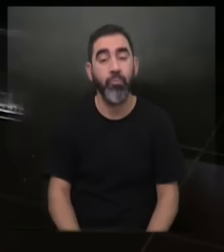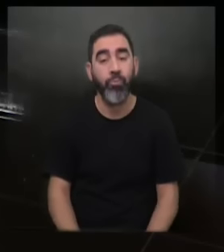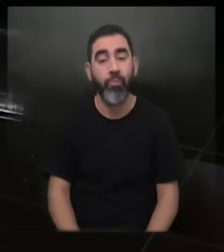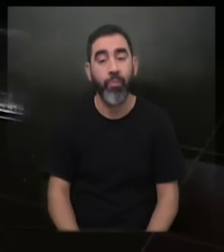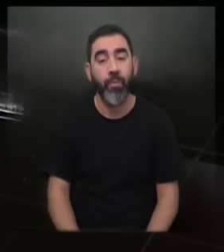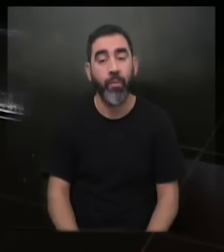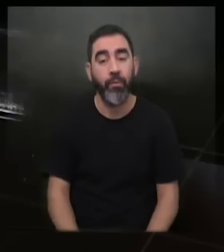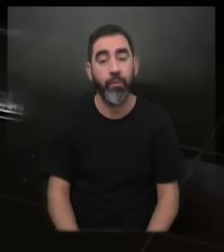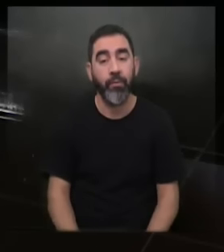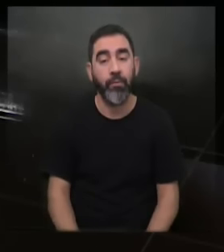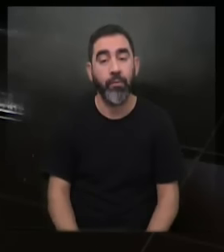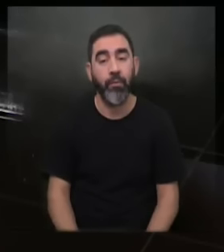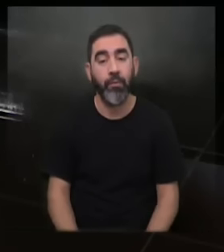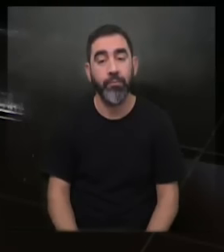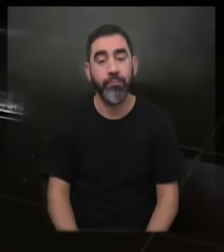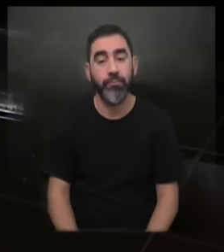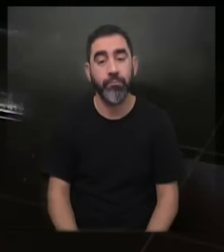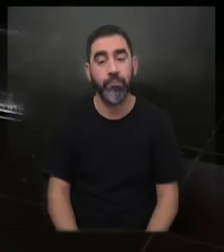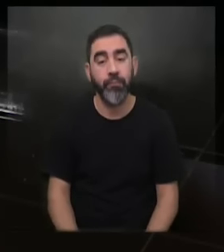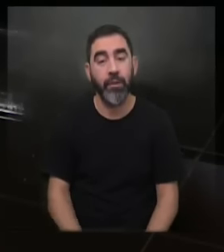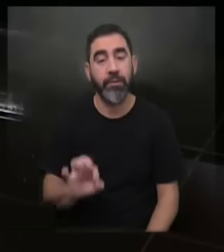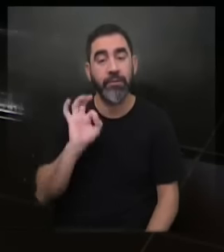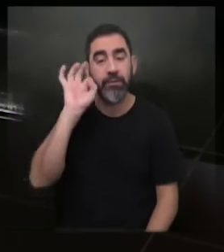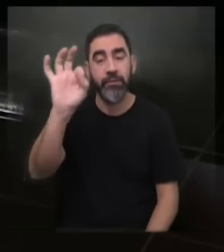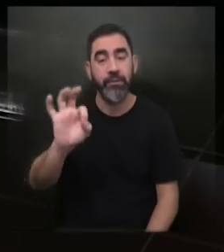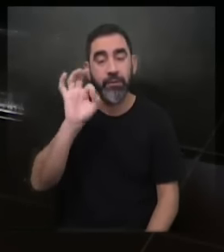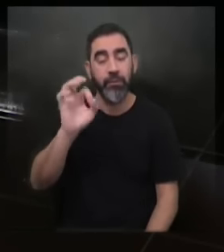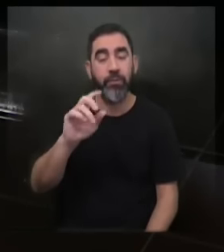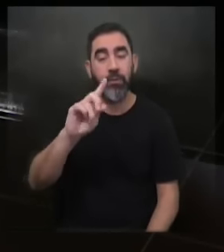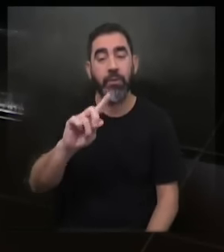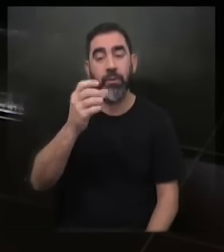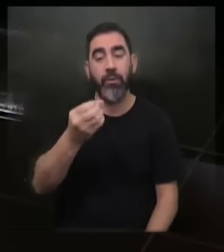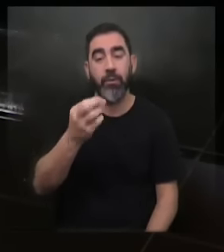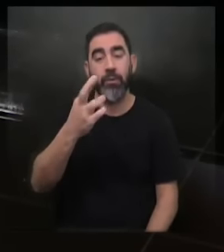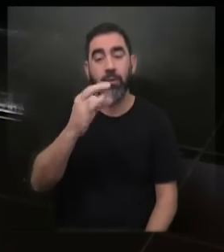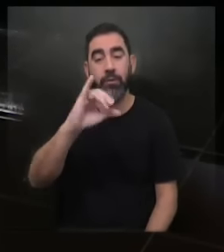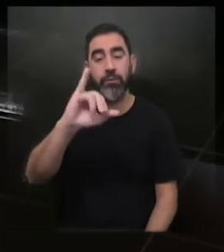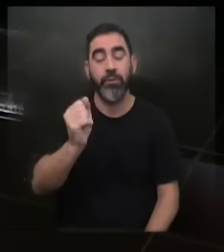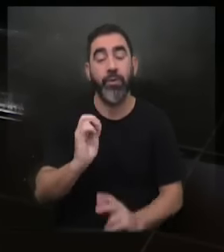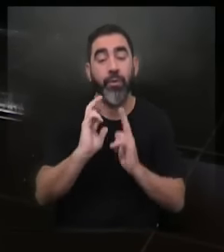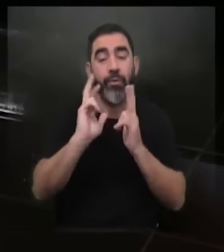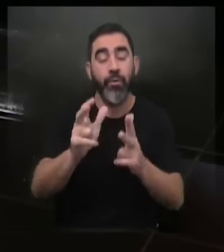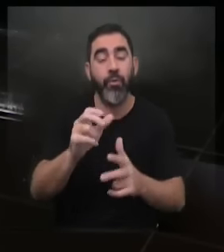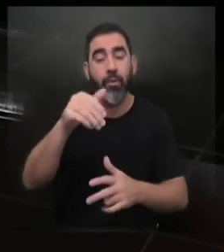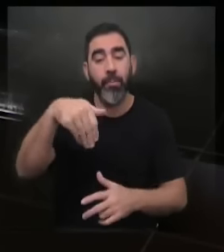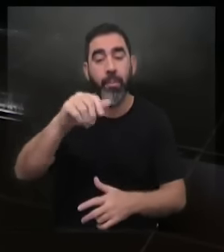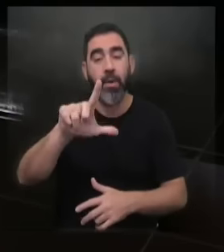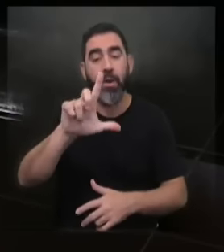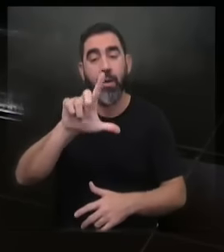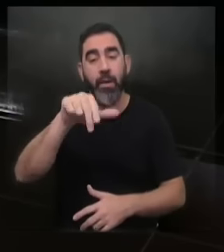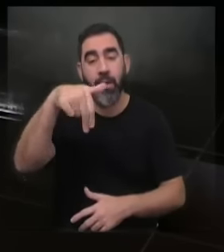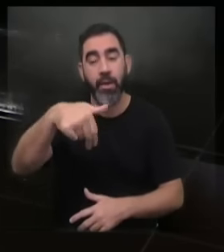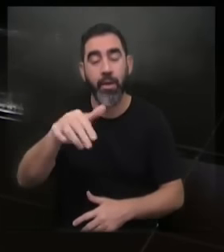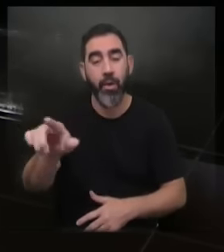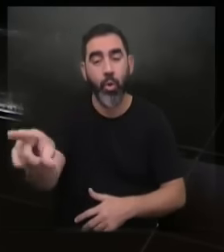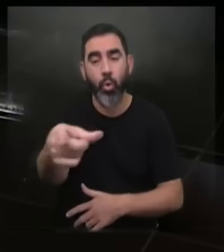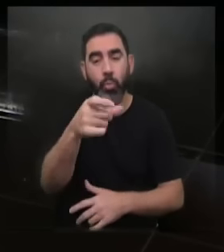domingo en Venezuela el senador del partido Nacional Javier García dijo que el mln y el partido comunista